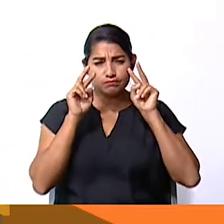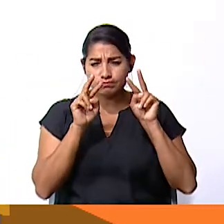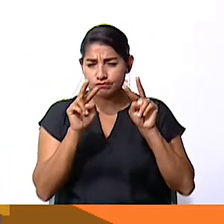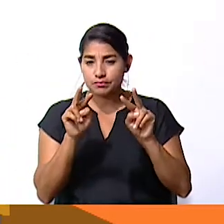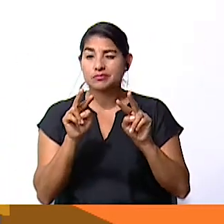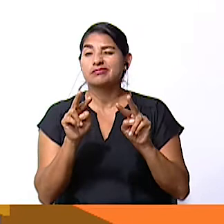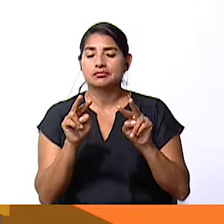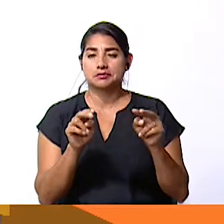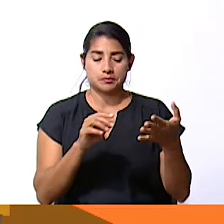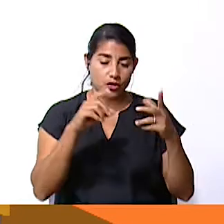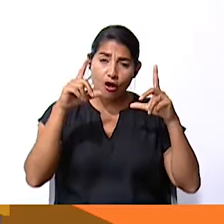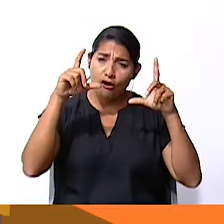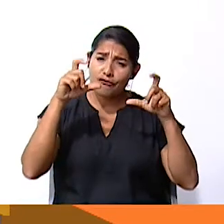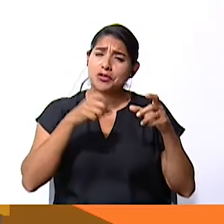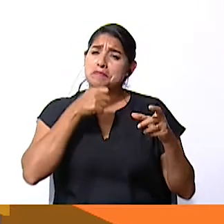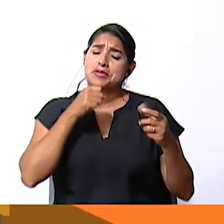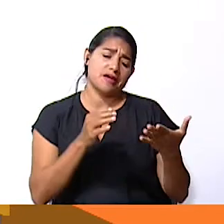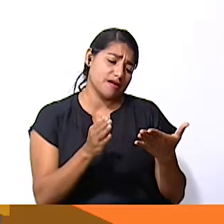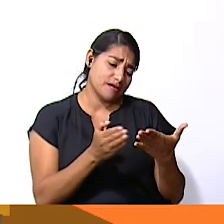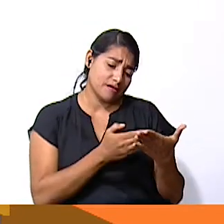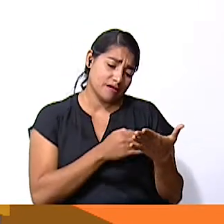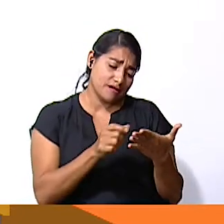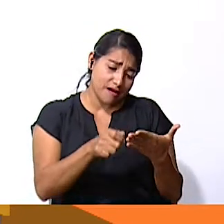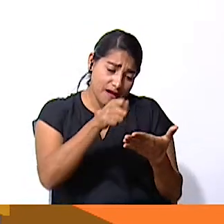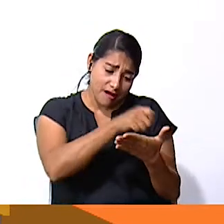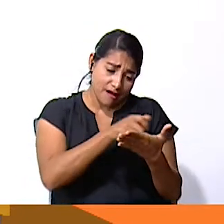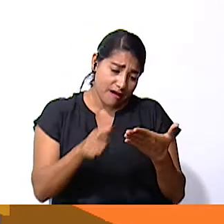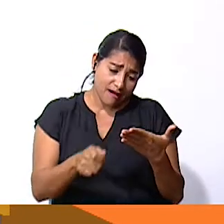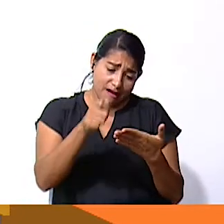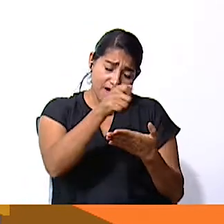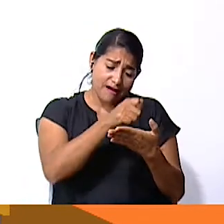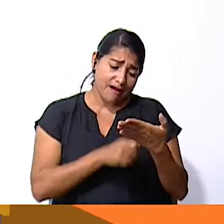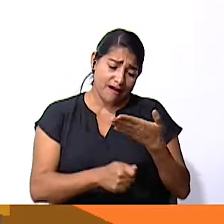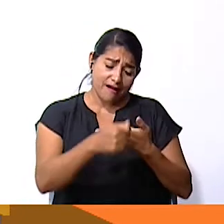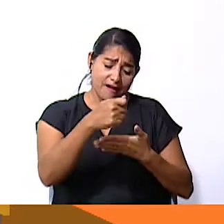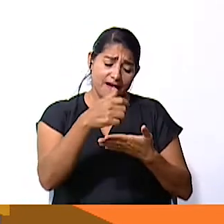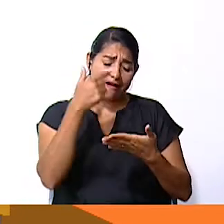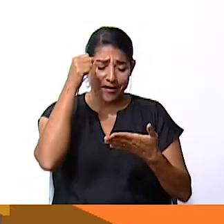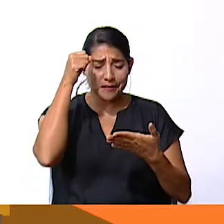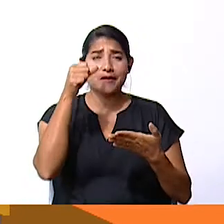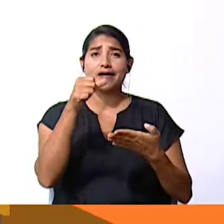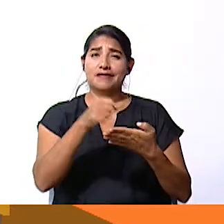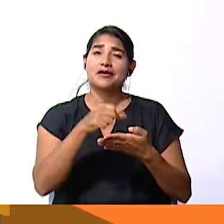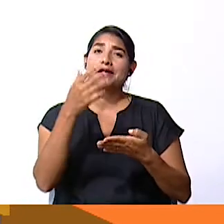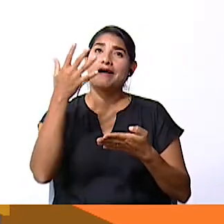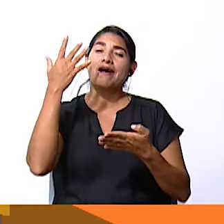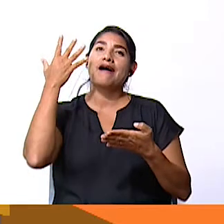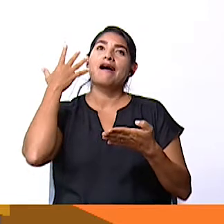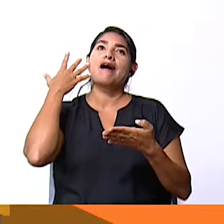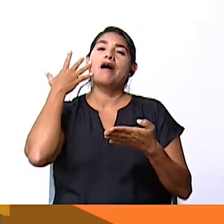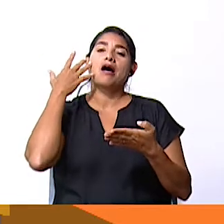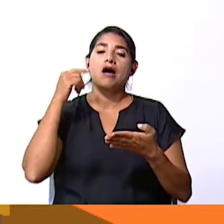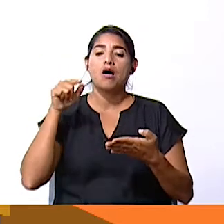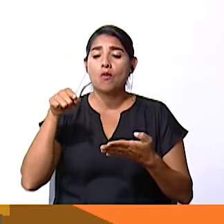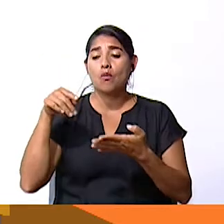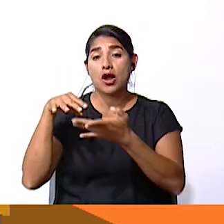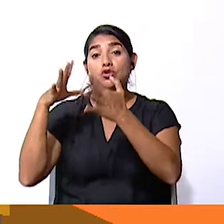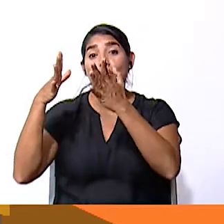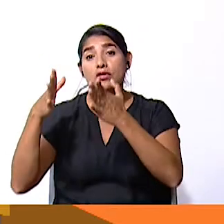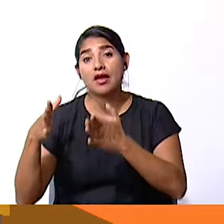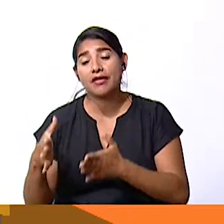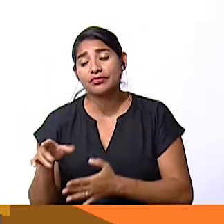unas fotografías y tenía tanta nostalgia porque me hicieron recordar a un alumno, a